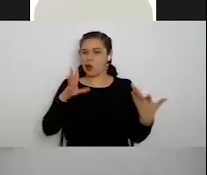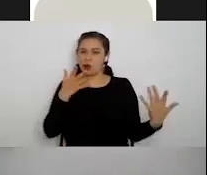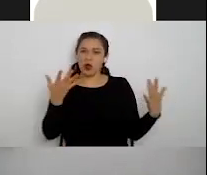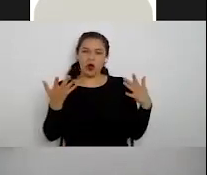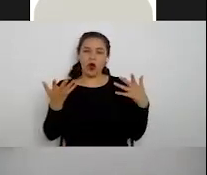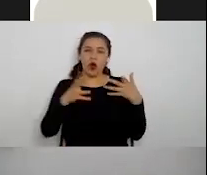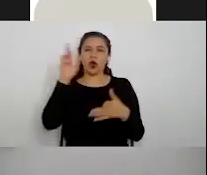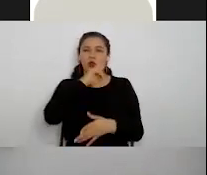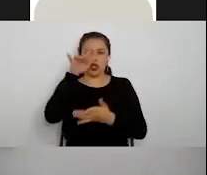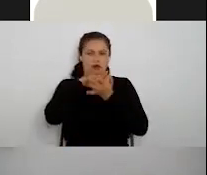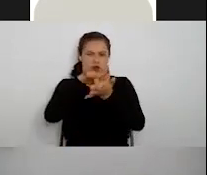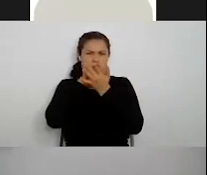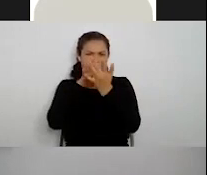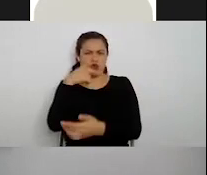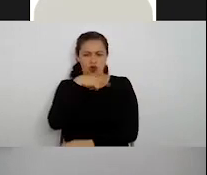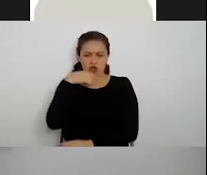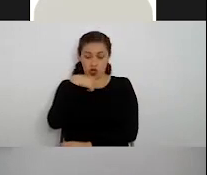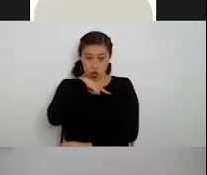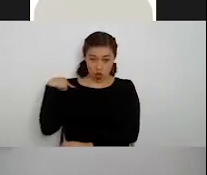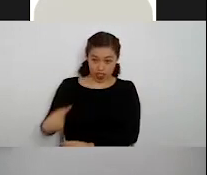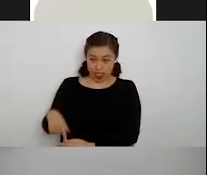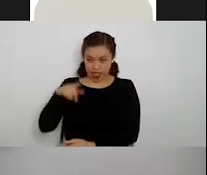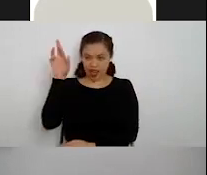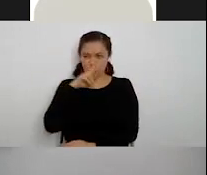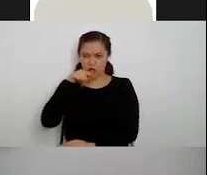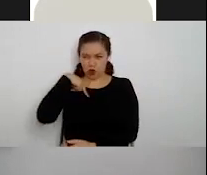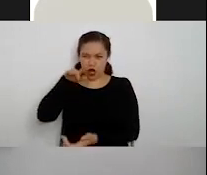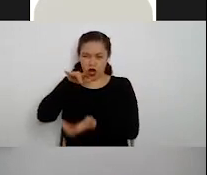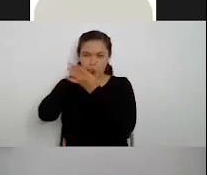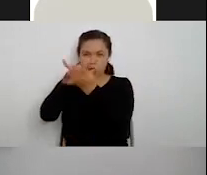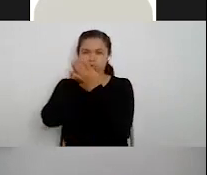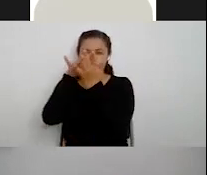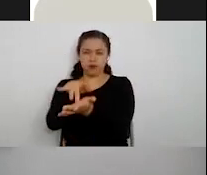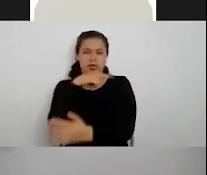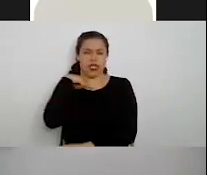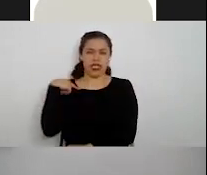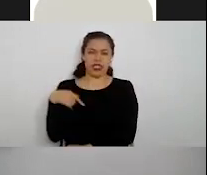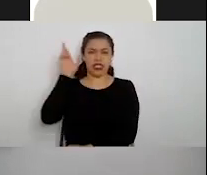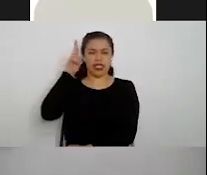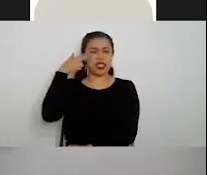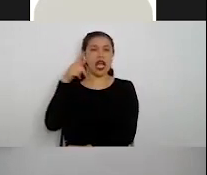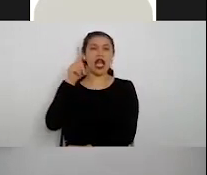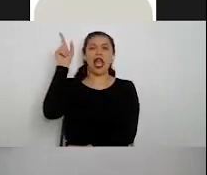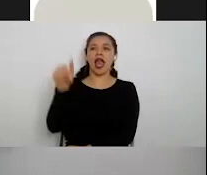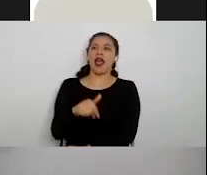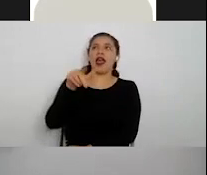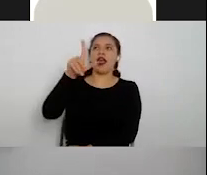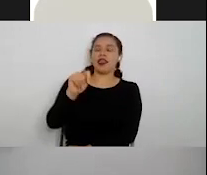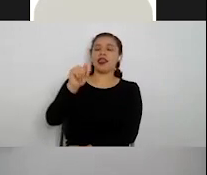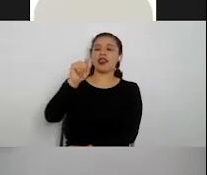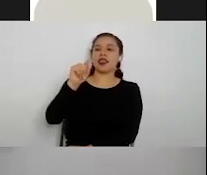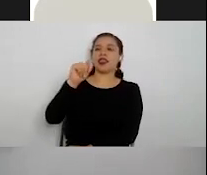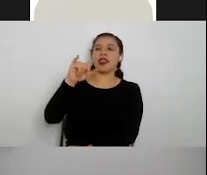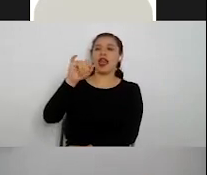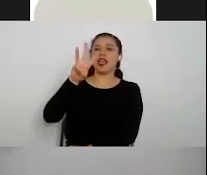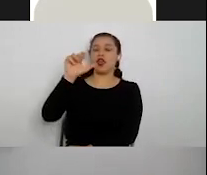a Rusia, y China siempre ha estado declarando que Taiwán, que es una isla,